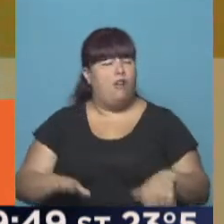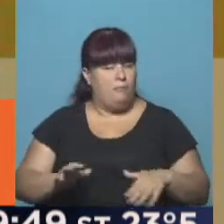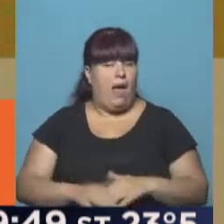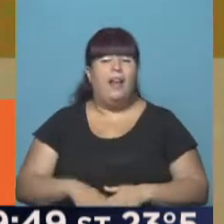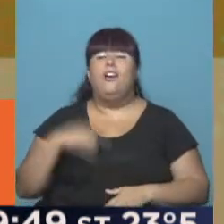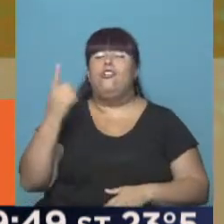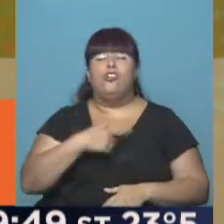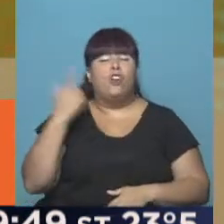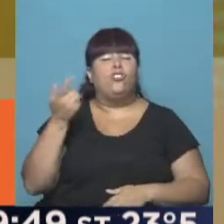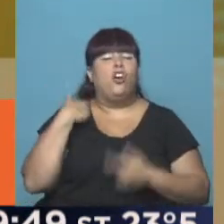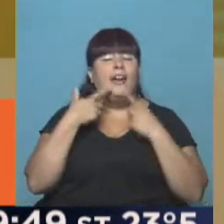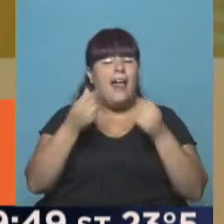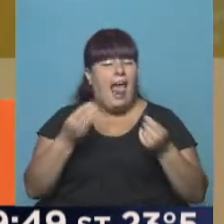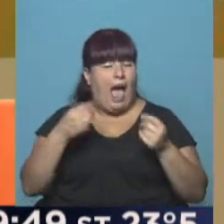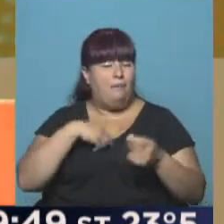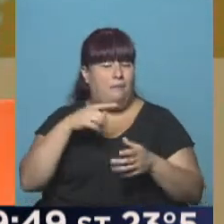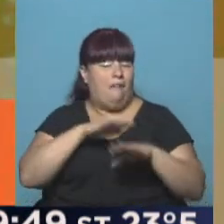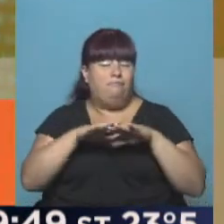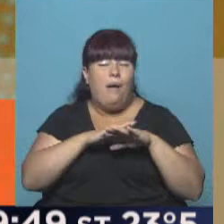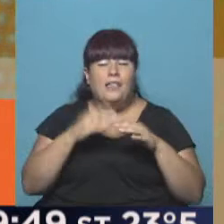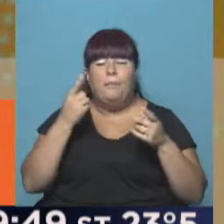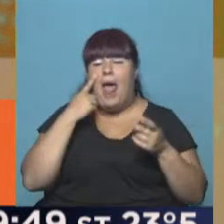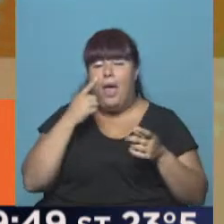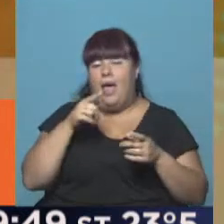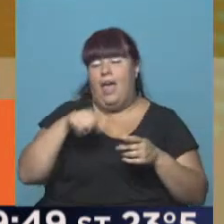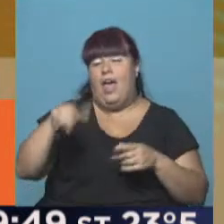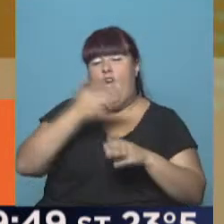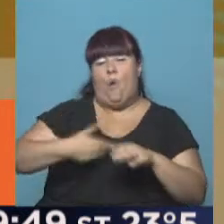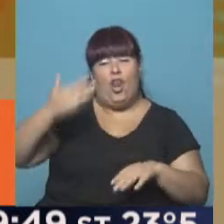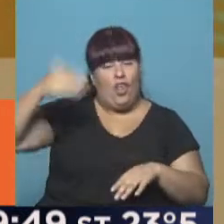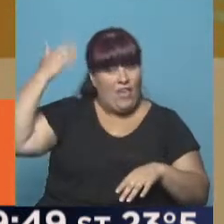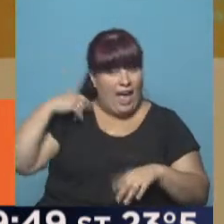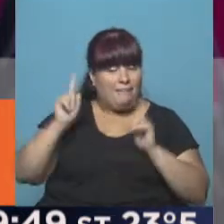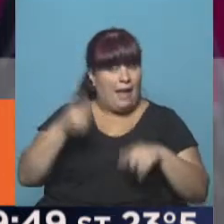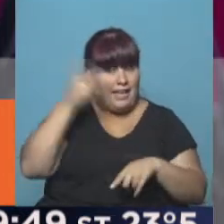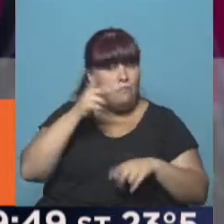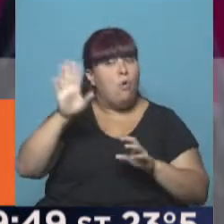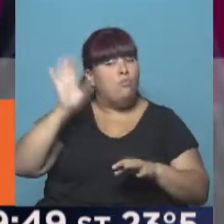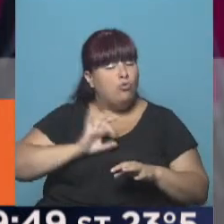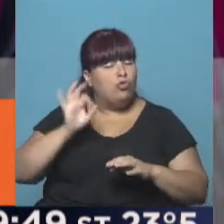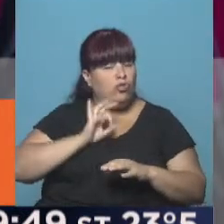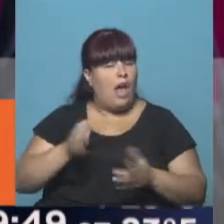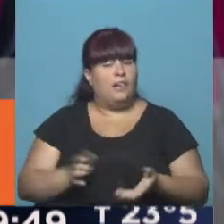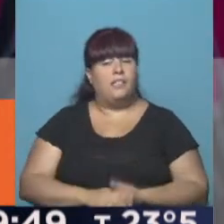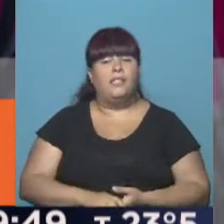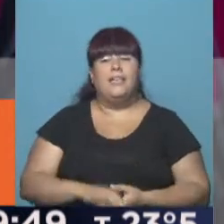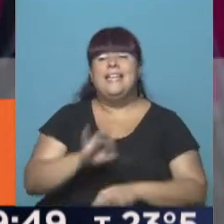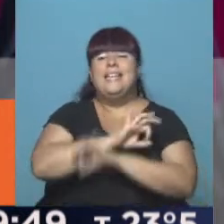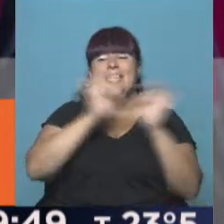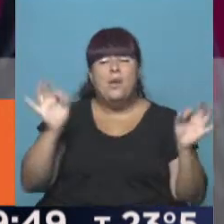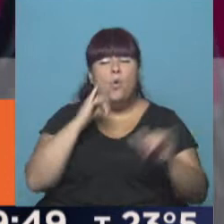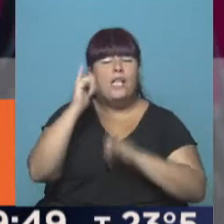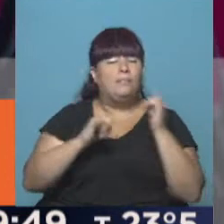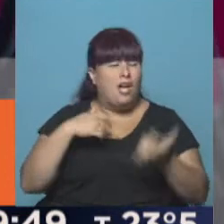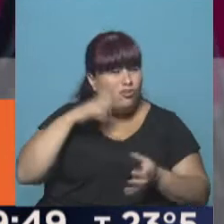Que lo que nosotros exigíamos como estándar a los funcionarios de los gobiernos anteriores, sobre todo el kirchnerismo porque estuvo muchos años, y que ninguno daba